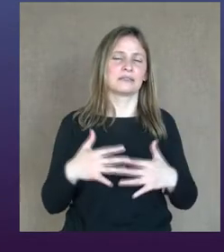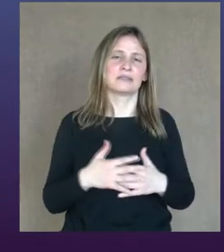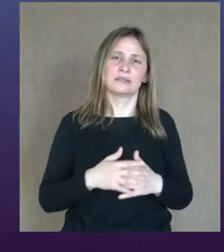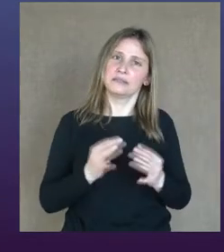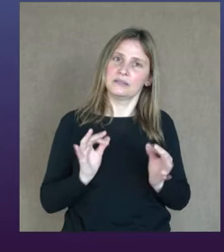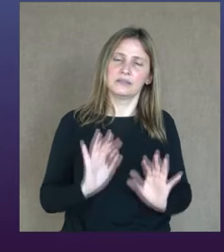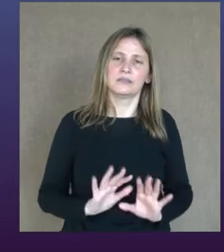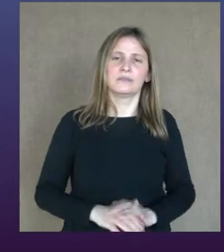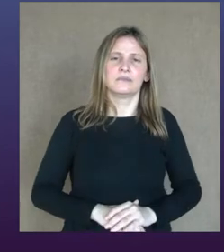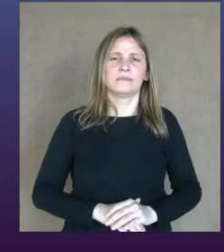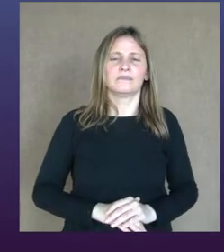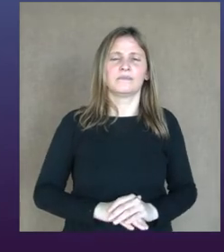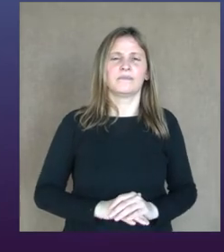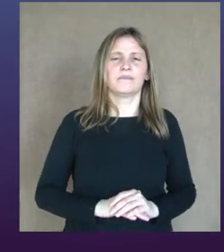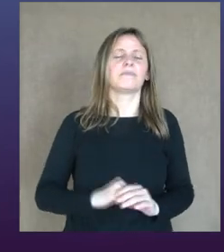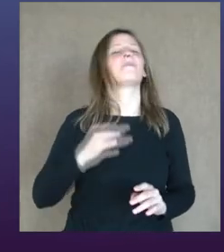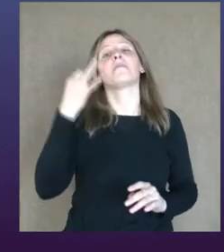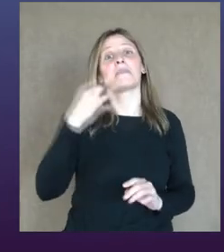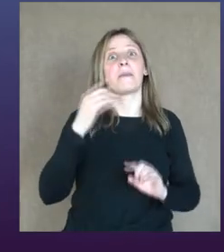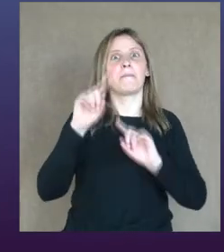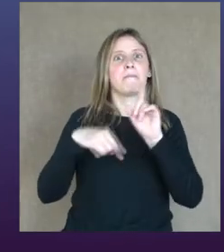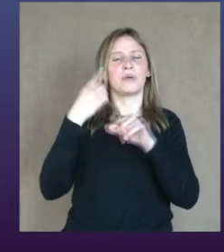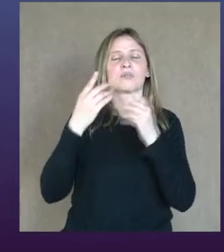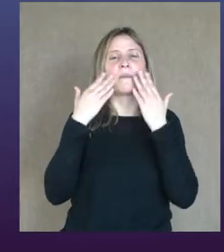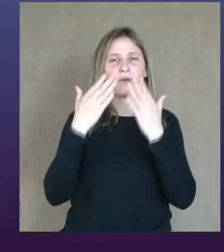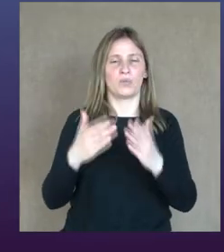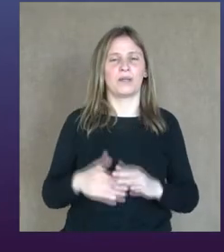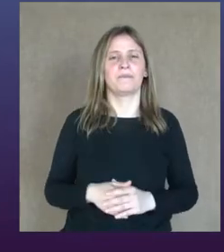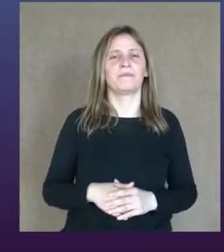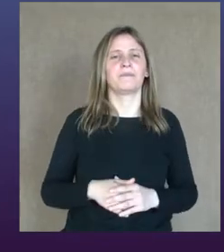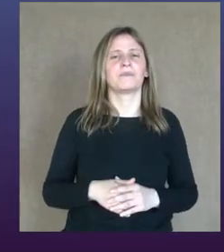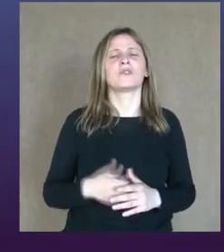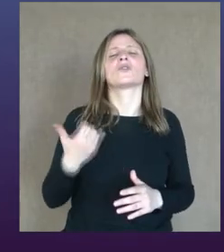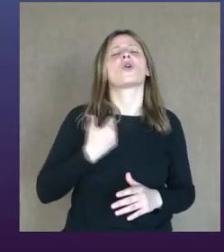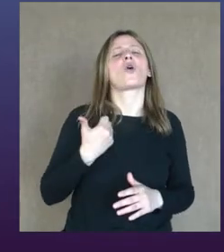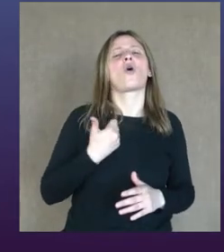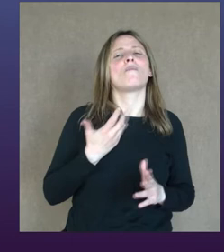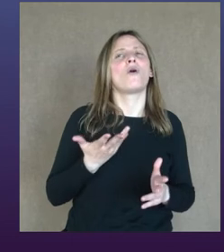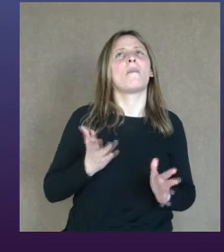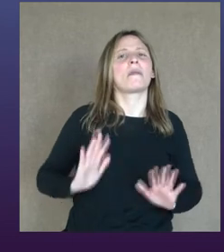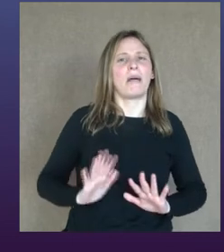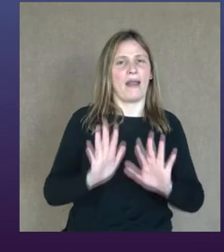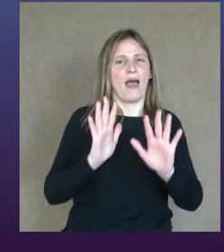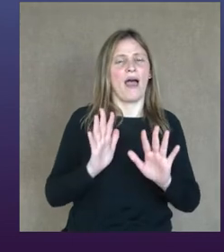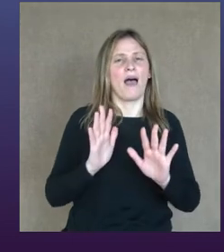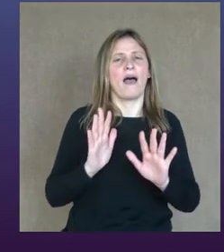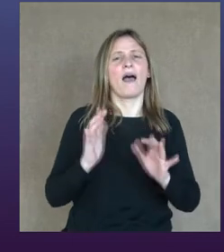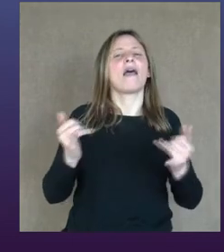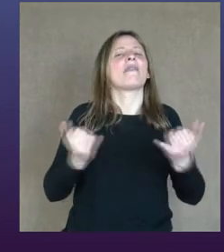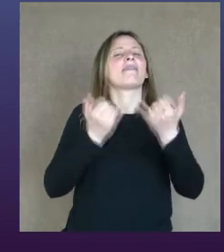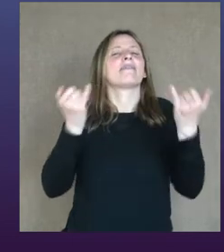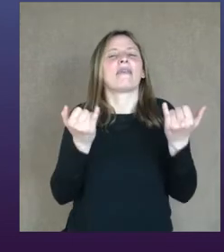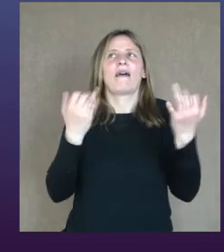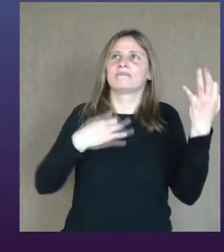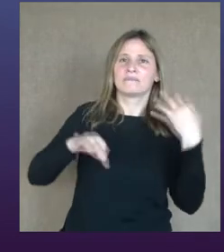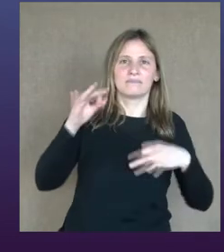delicados. Bien. Voy a la próxima pregunta. ¿Cómo se preparan un día de función? Y